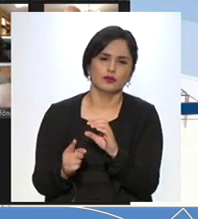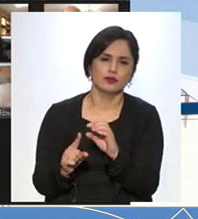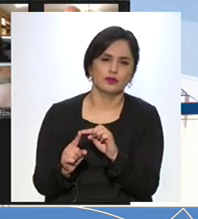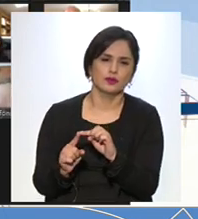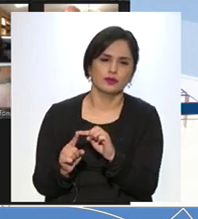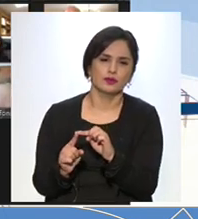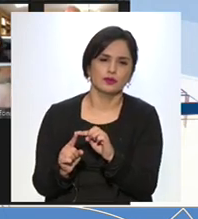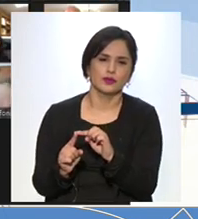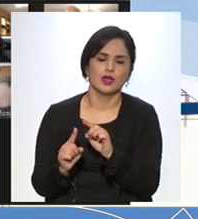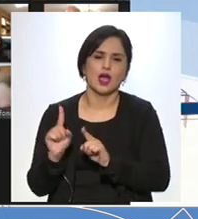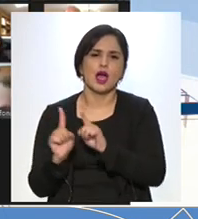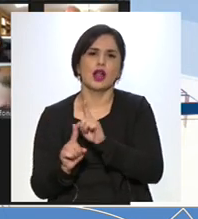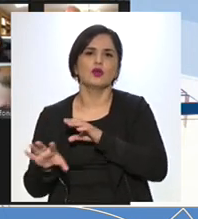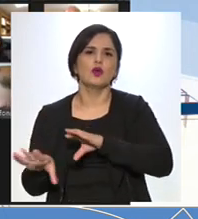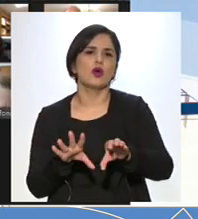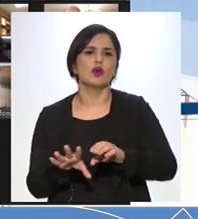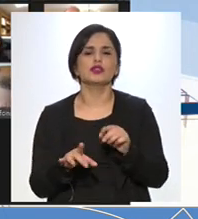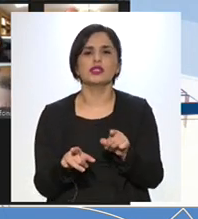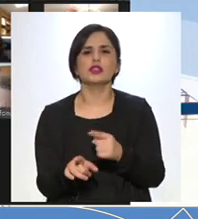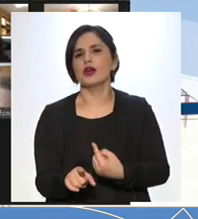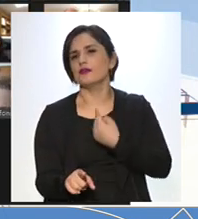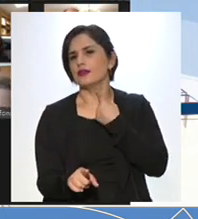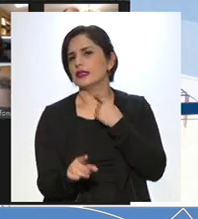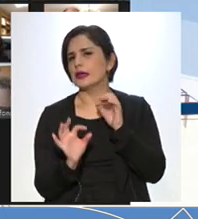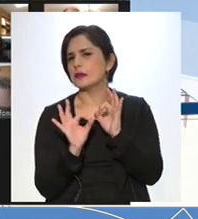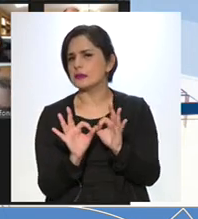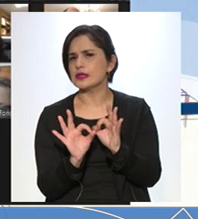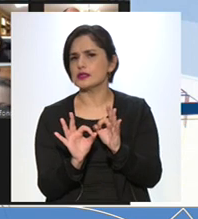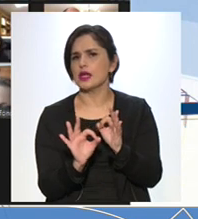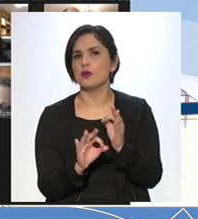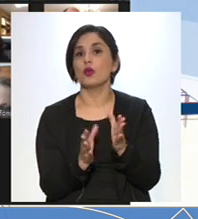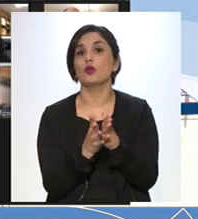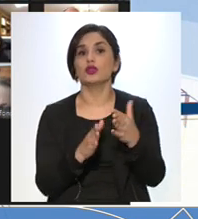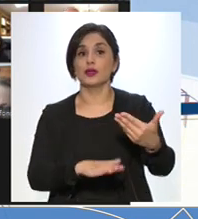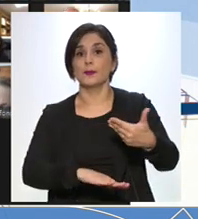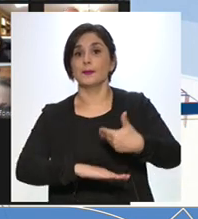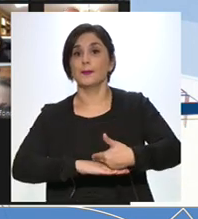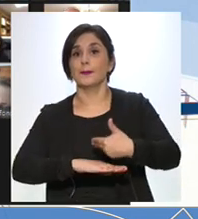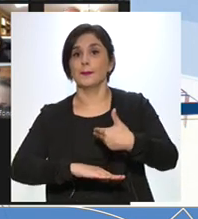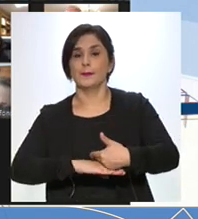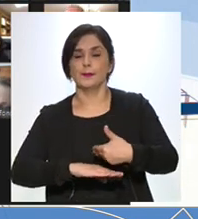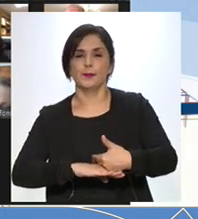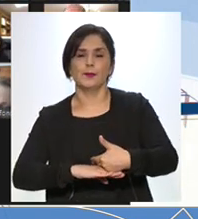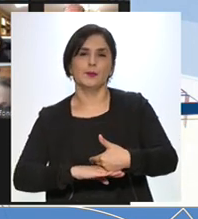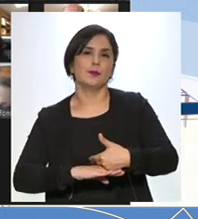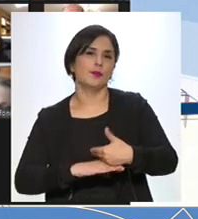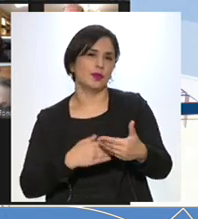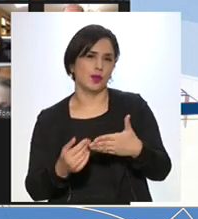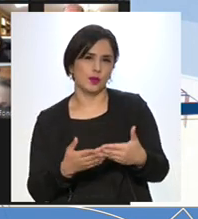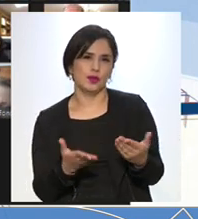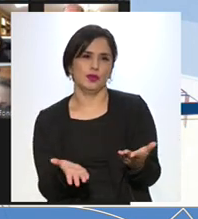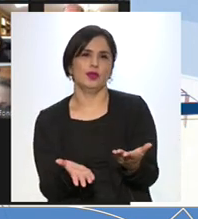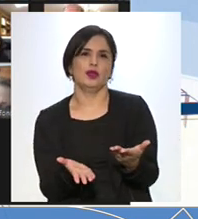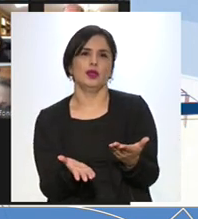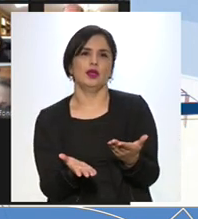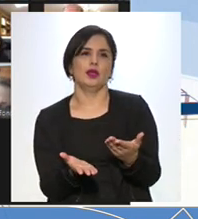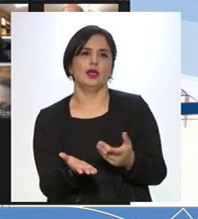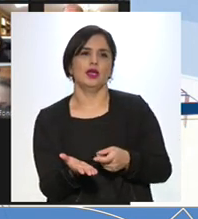algunos bienes que han sido afectados especialmente por la alta demanda, entre los cuales destaca el equipamiento de